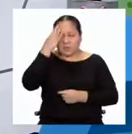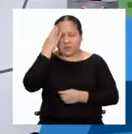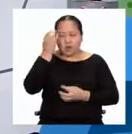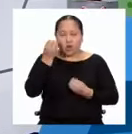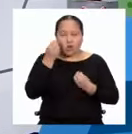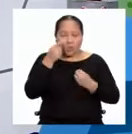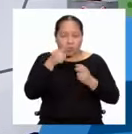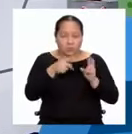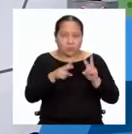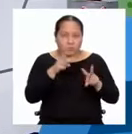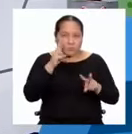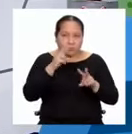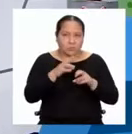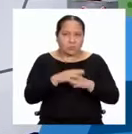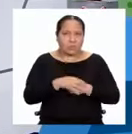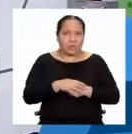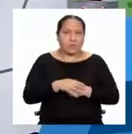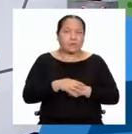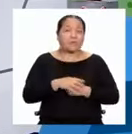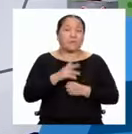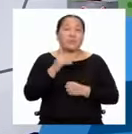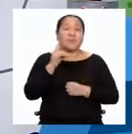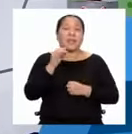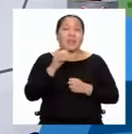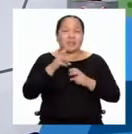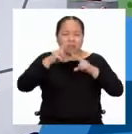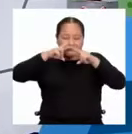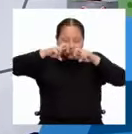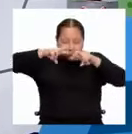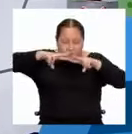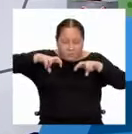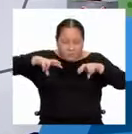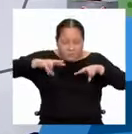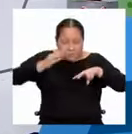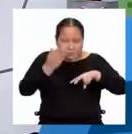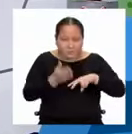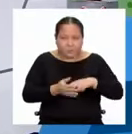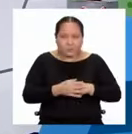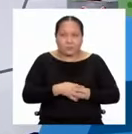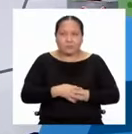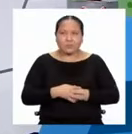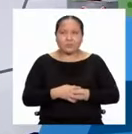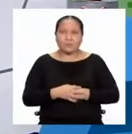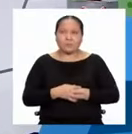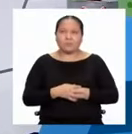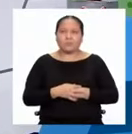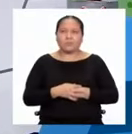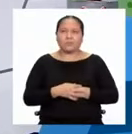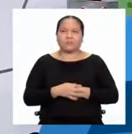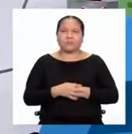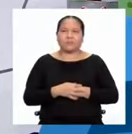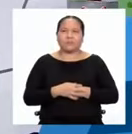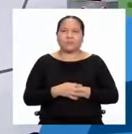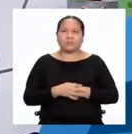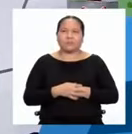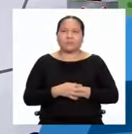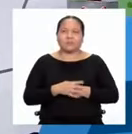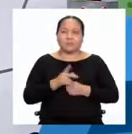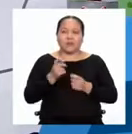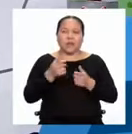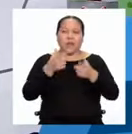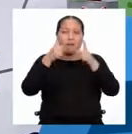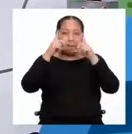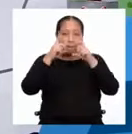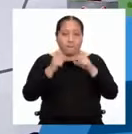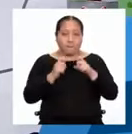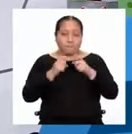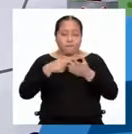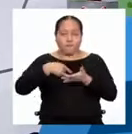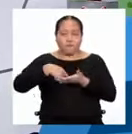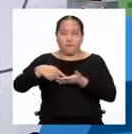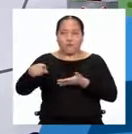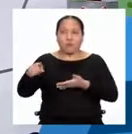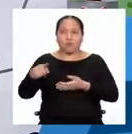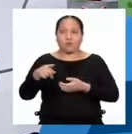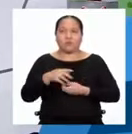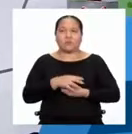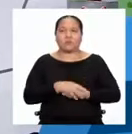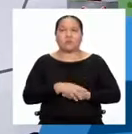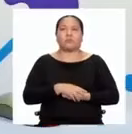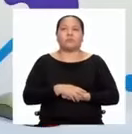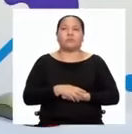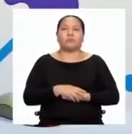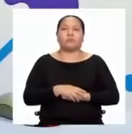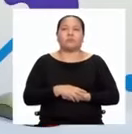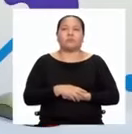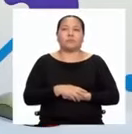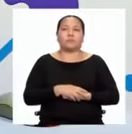determinar de qué es. Delta, ¿podríamos analizarlo? Por supuesto, Diego. Ok, deja que te mande la